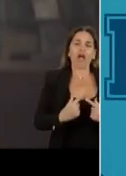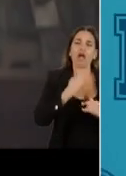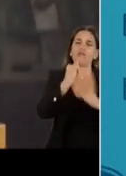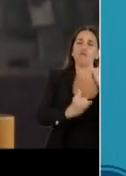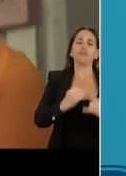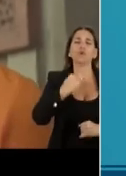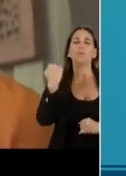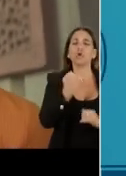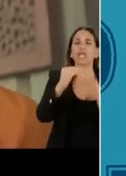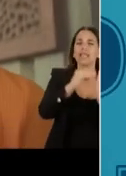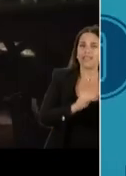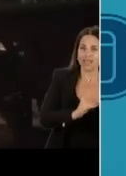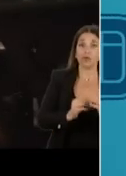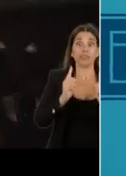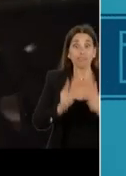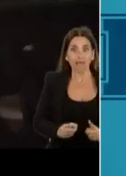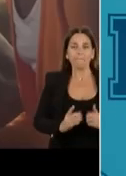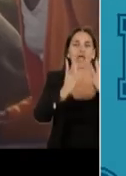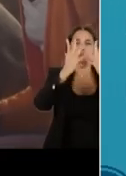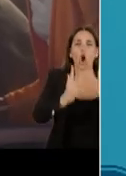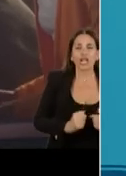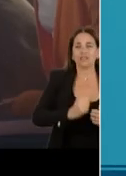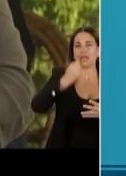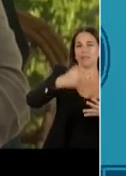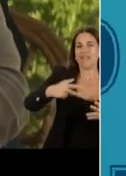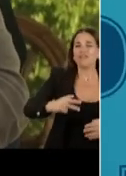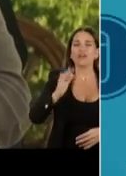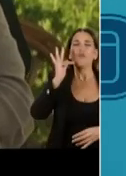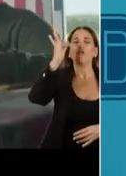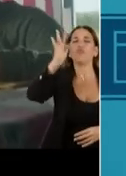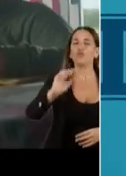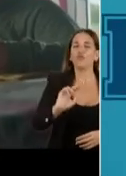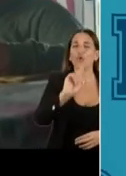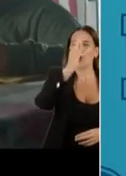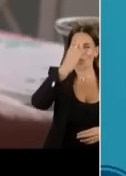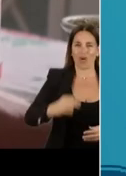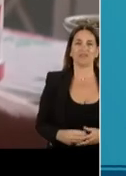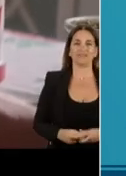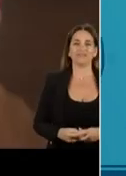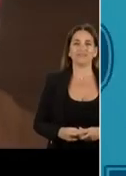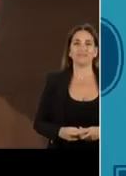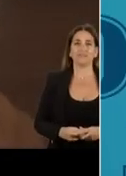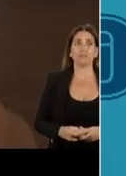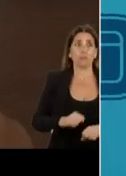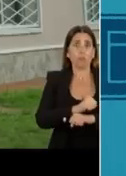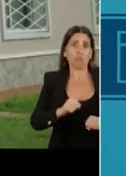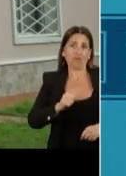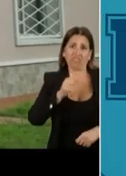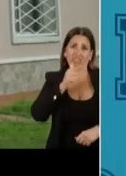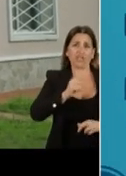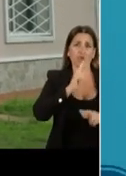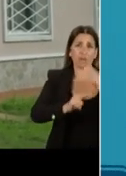lo va a atender una operadora, donde le va a decir si ese número de cédula corresponde o no al de un censista. Y si no, a través de la